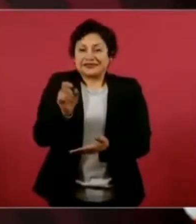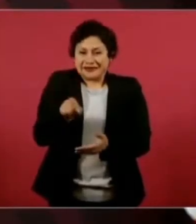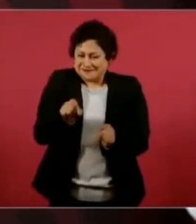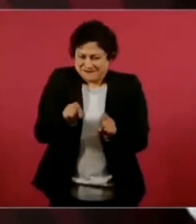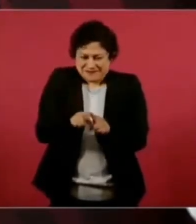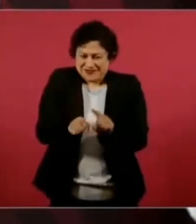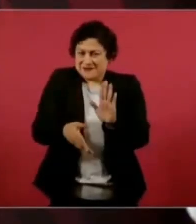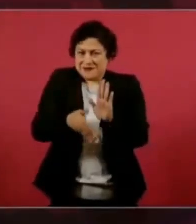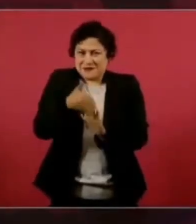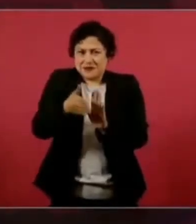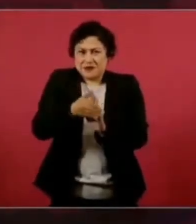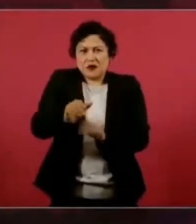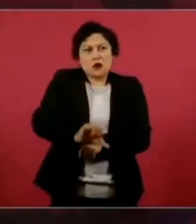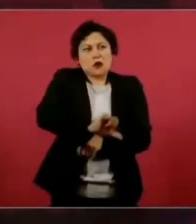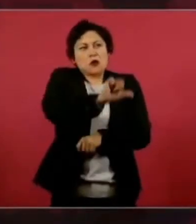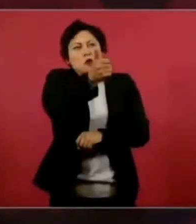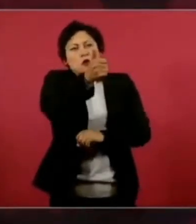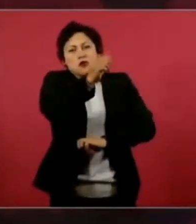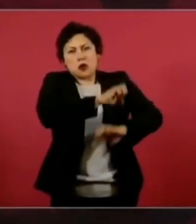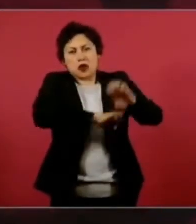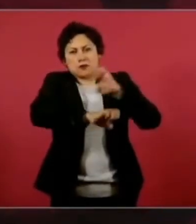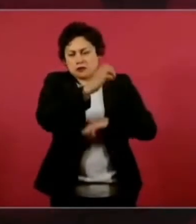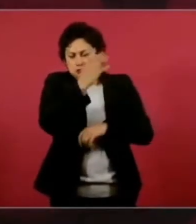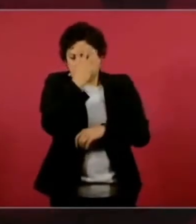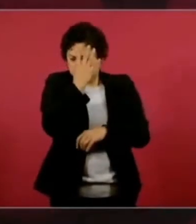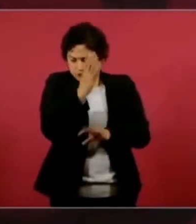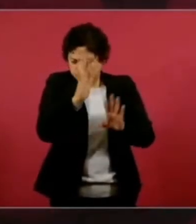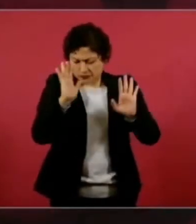constructora seria.